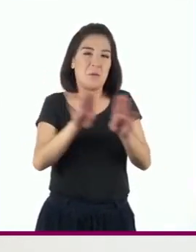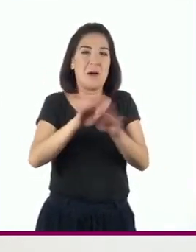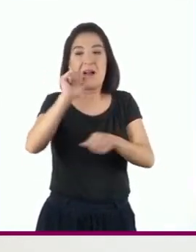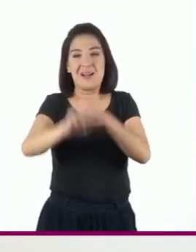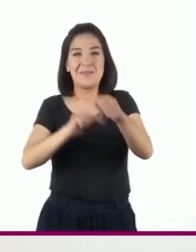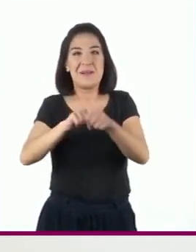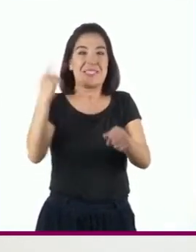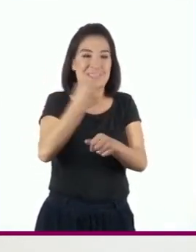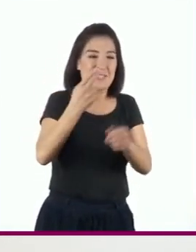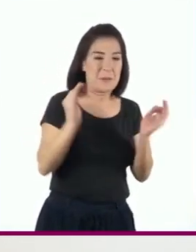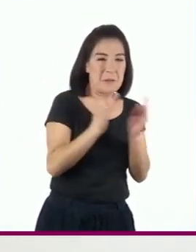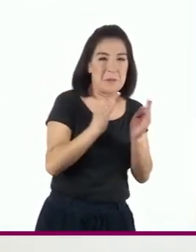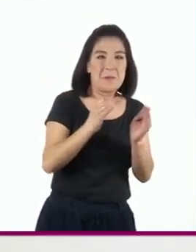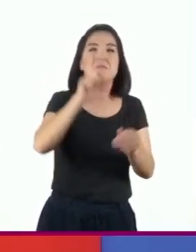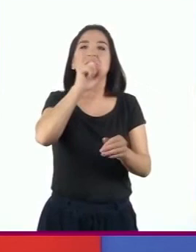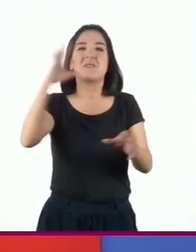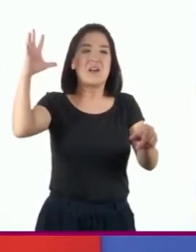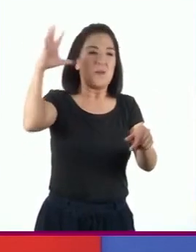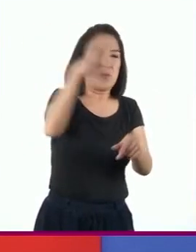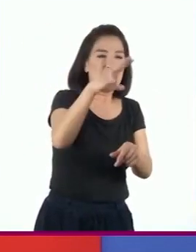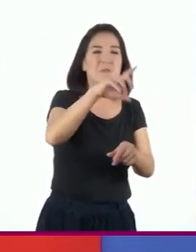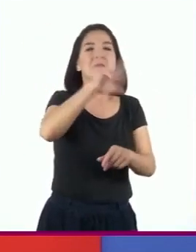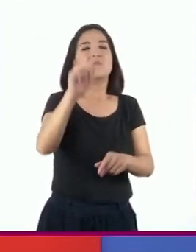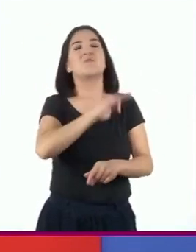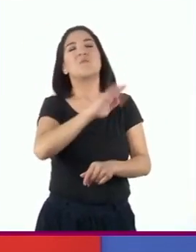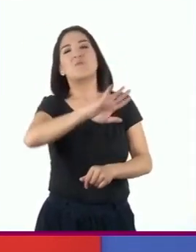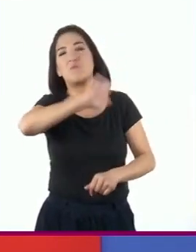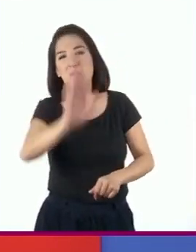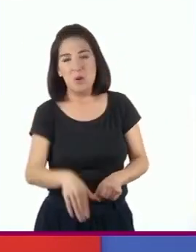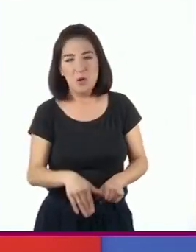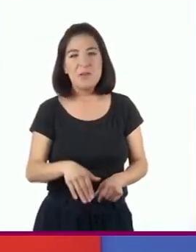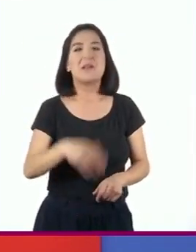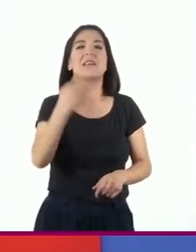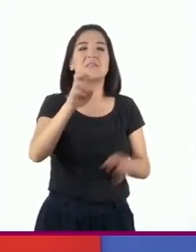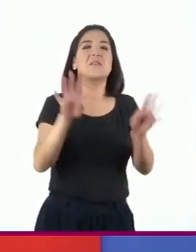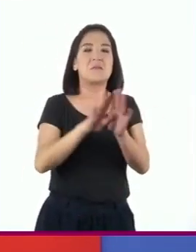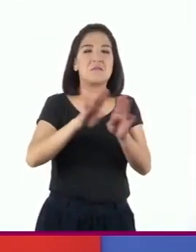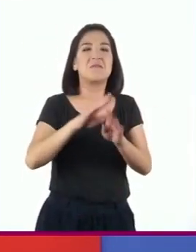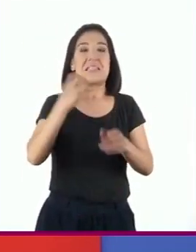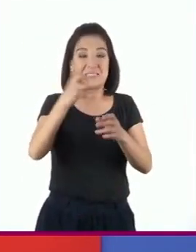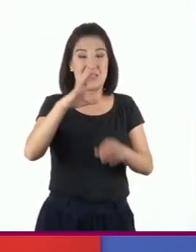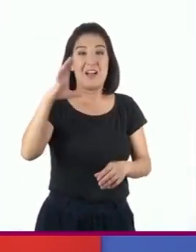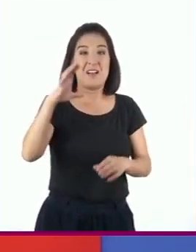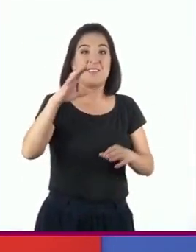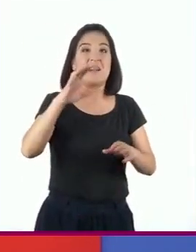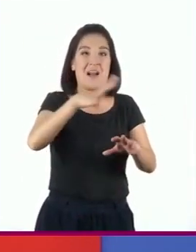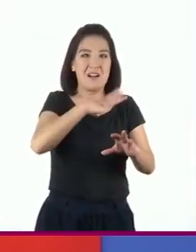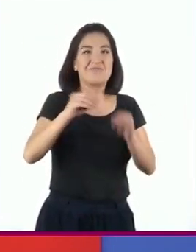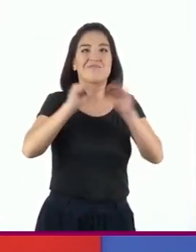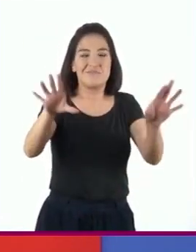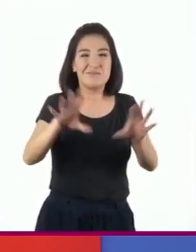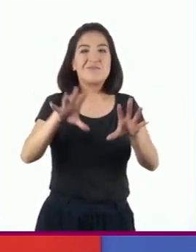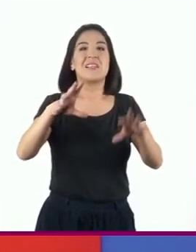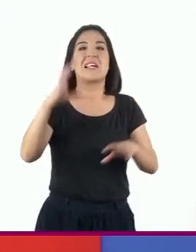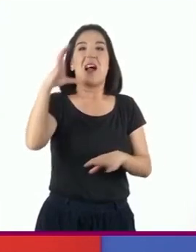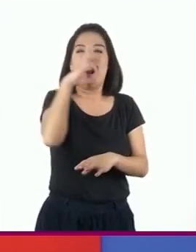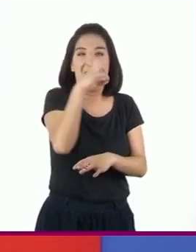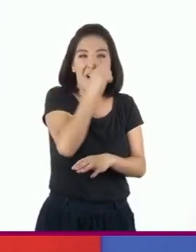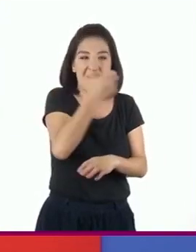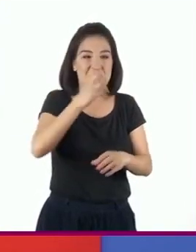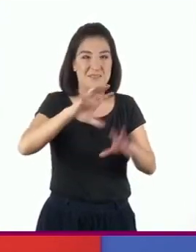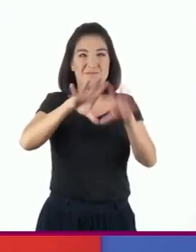humana del clima de la Tierra. Las actividades de los seres humanos, en especial las actividades que usan